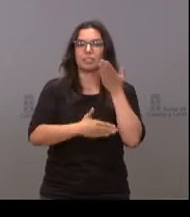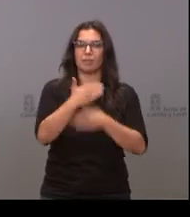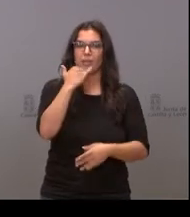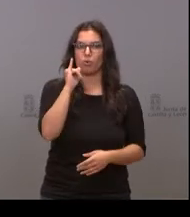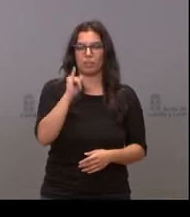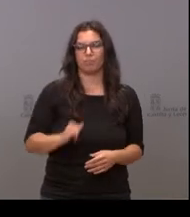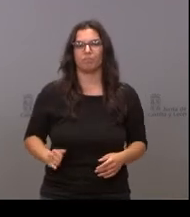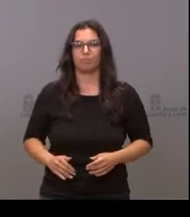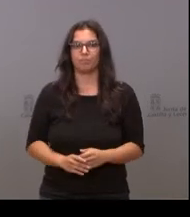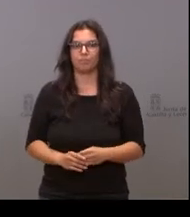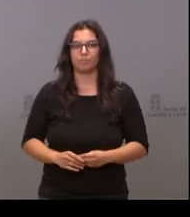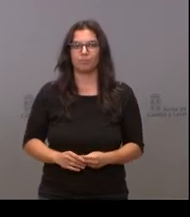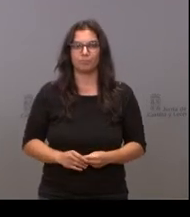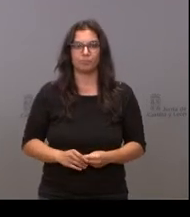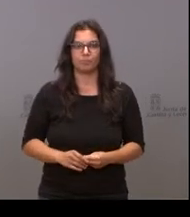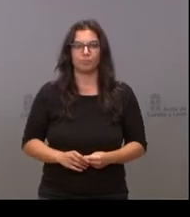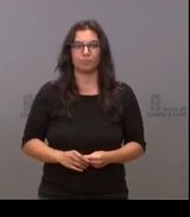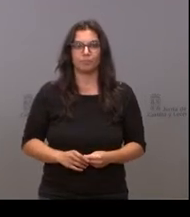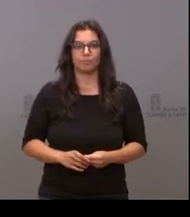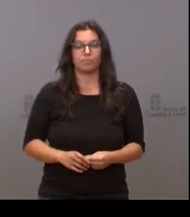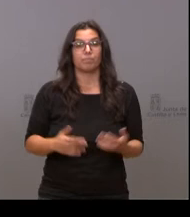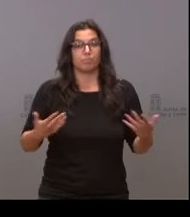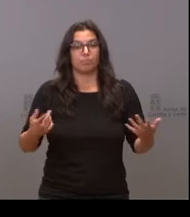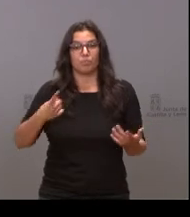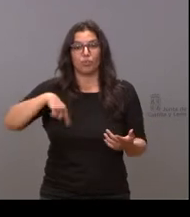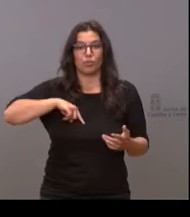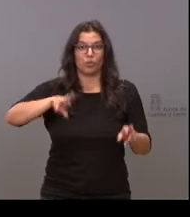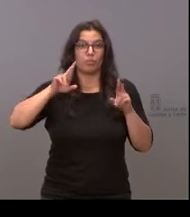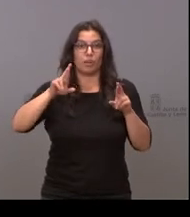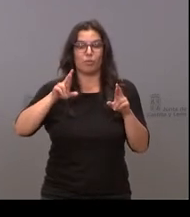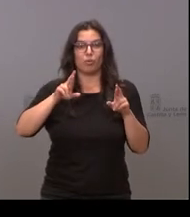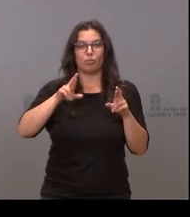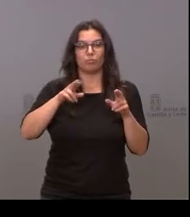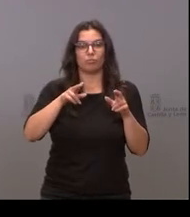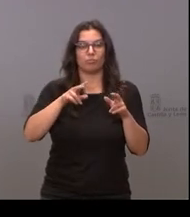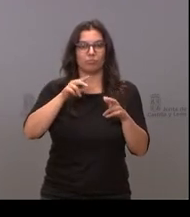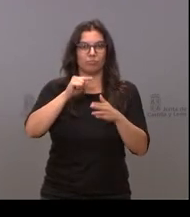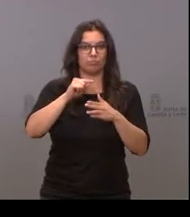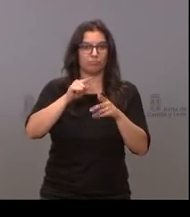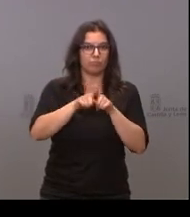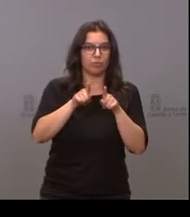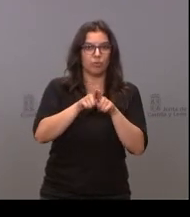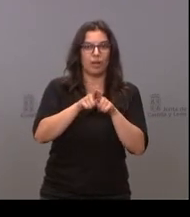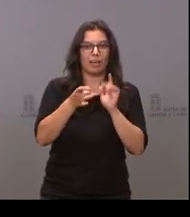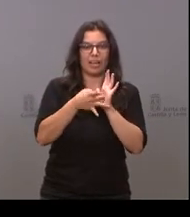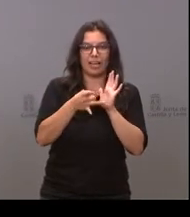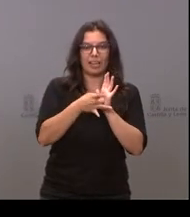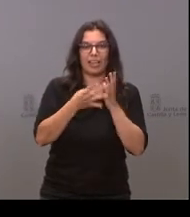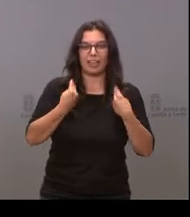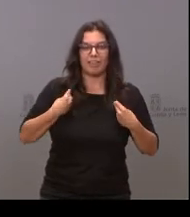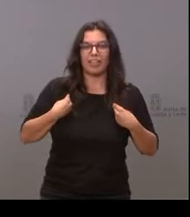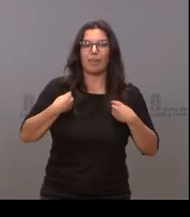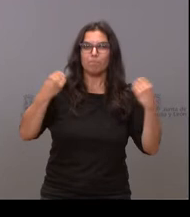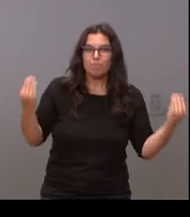discapacidad claro que esperamos incrementar considerablemente con la calidad de vida rural inclusive en aliste y sayago